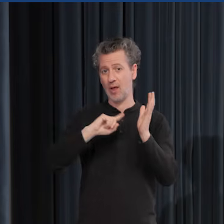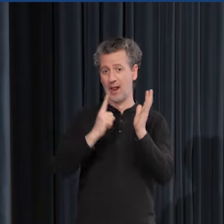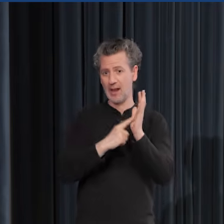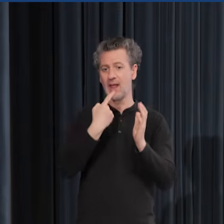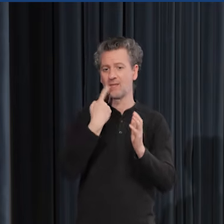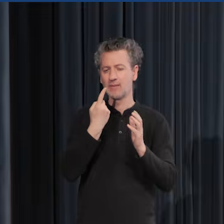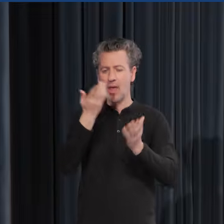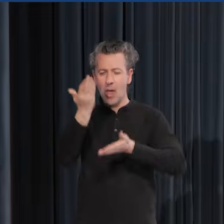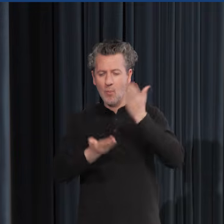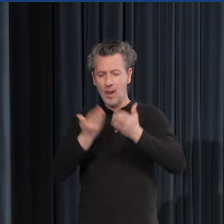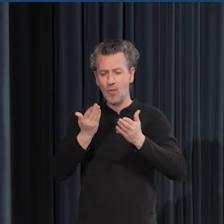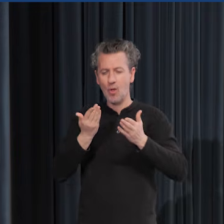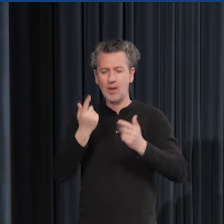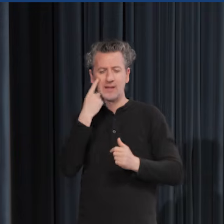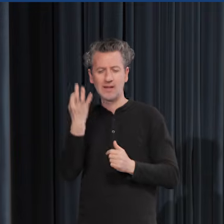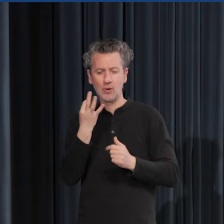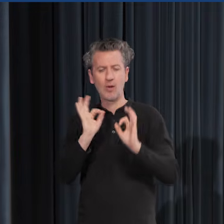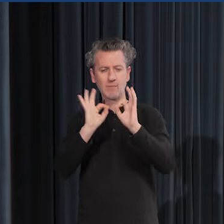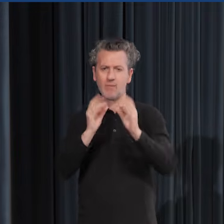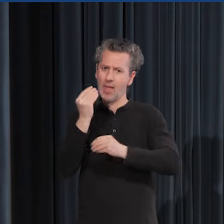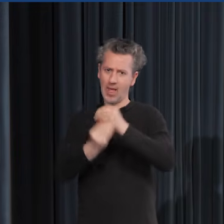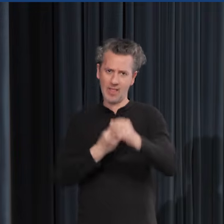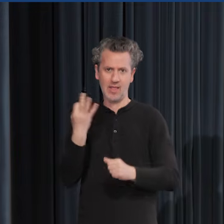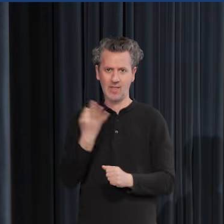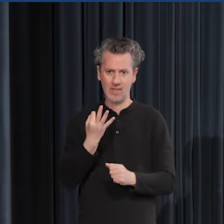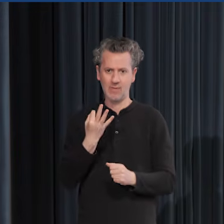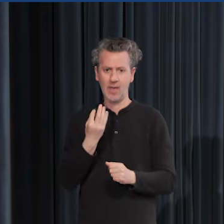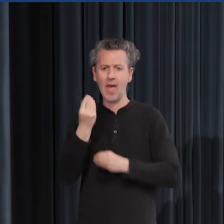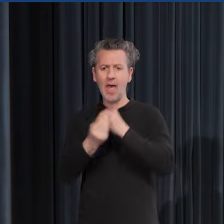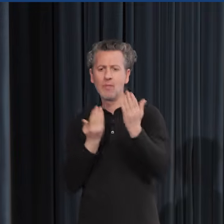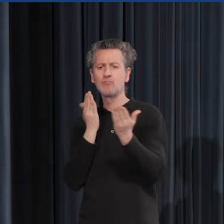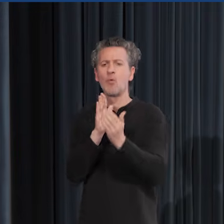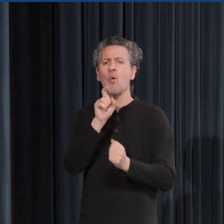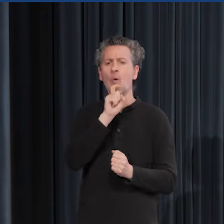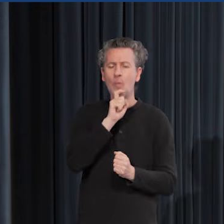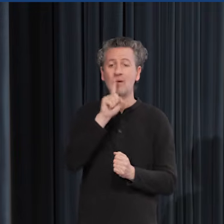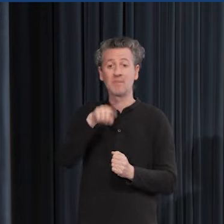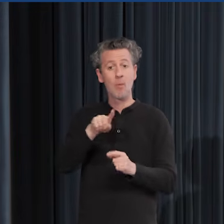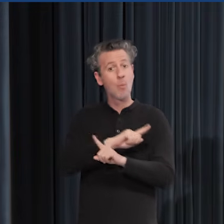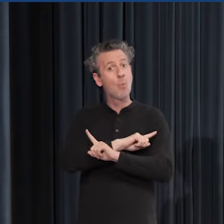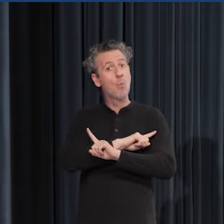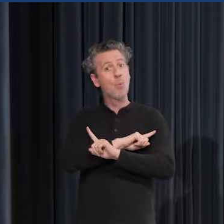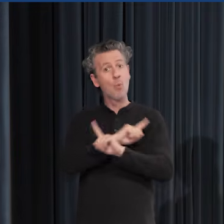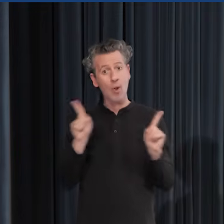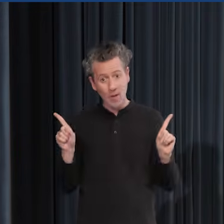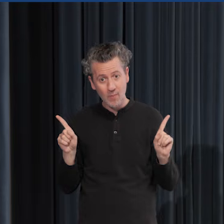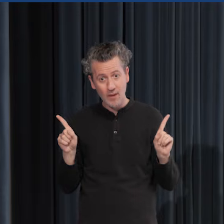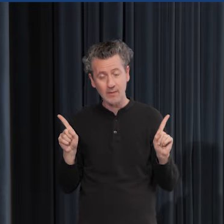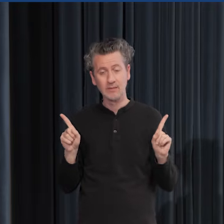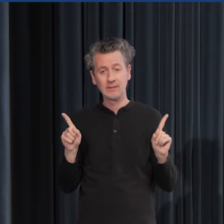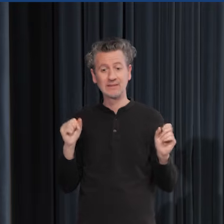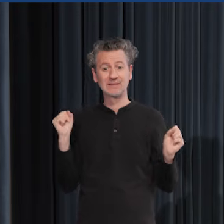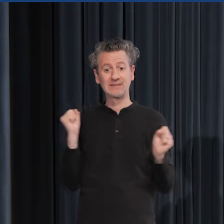riesgo específicas respecto a este tipo de actuaciones, incluso prohíbe el